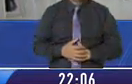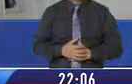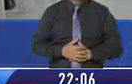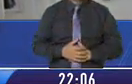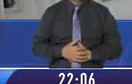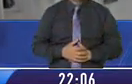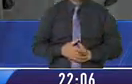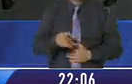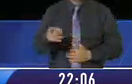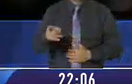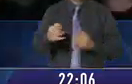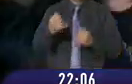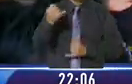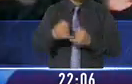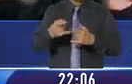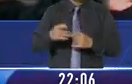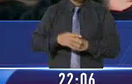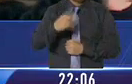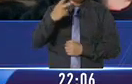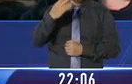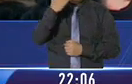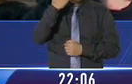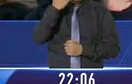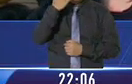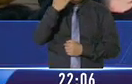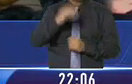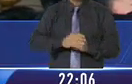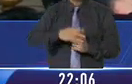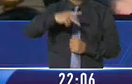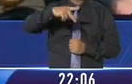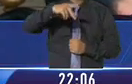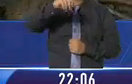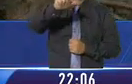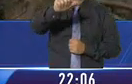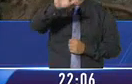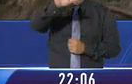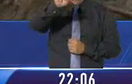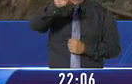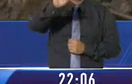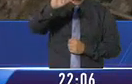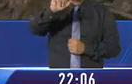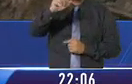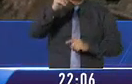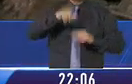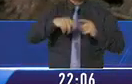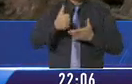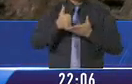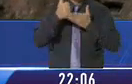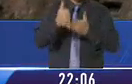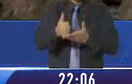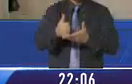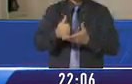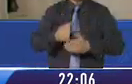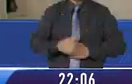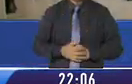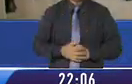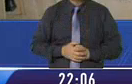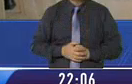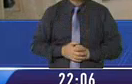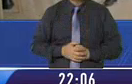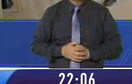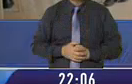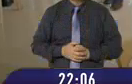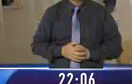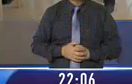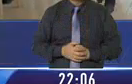Es el último momento que vio con vida a su madre. Patricio Minango nada pudo hacer contra la fuerza de la naturaleza. Pero